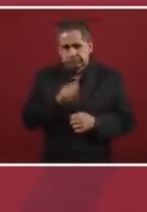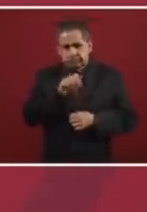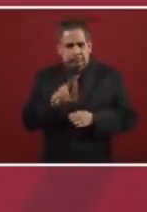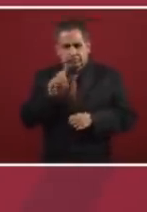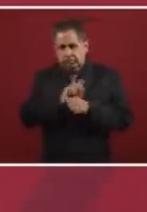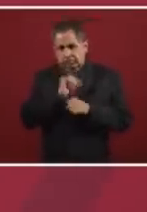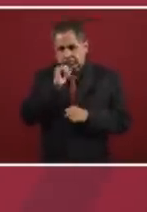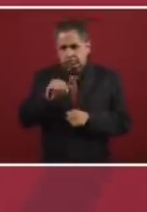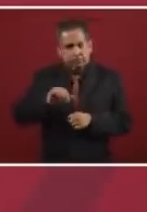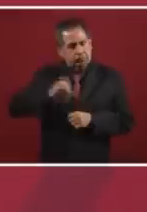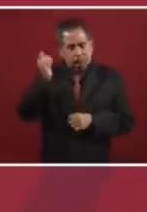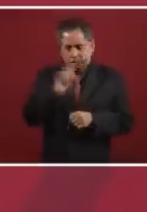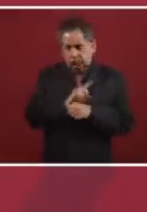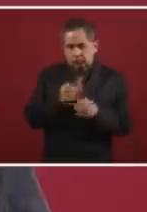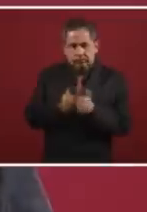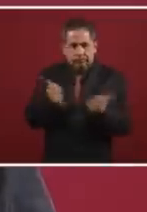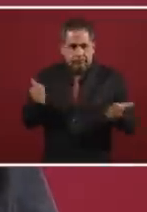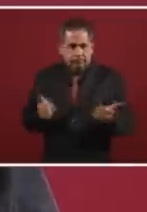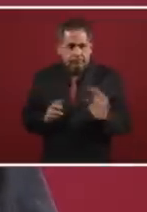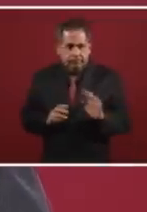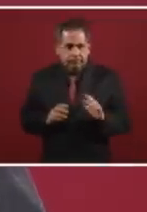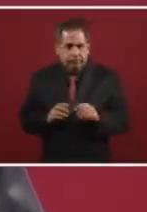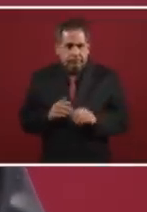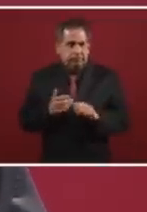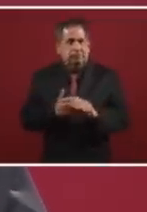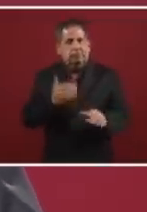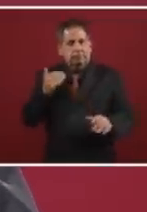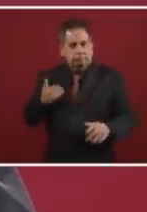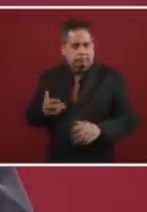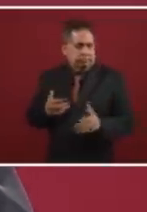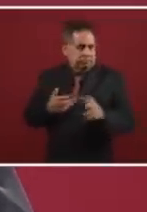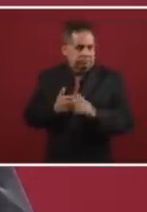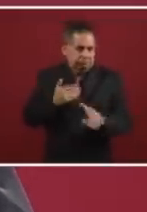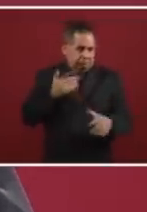día que sea de antes